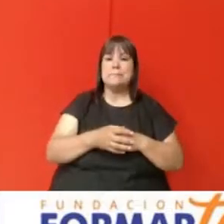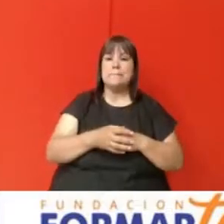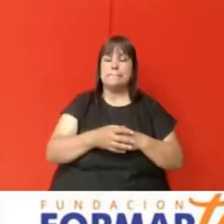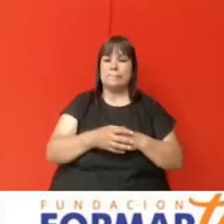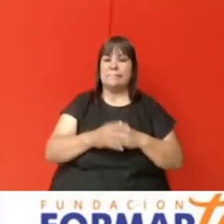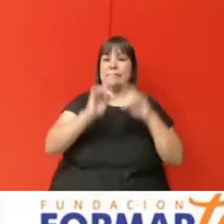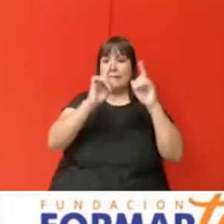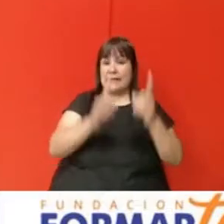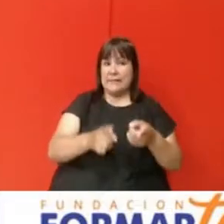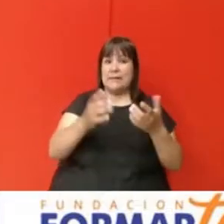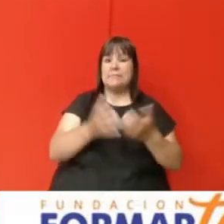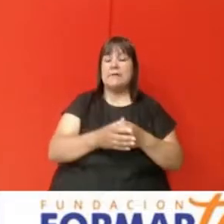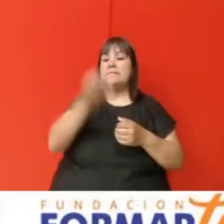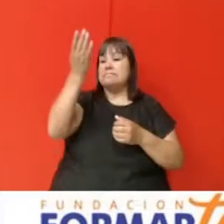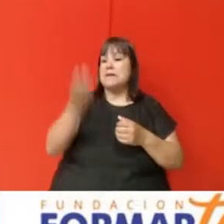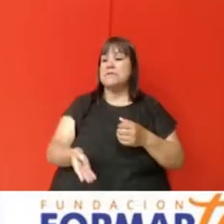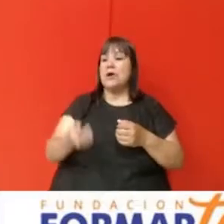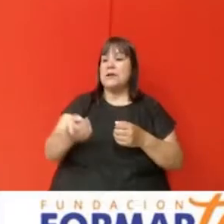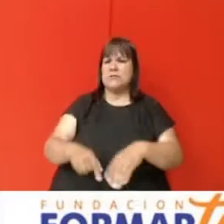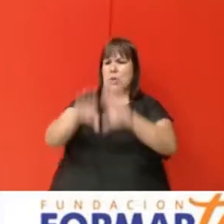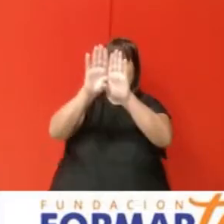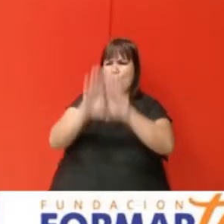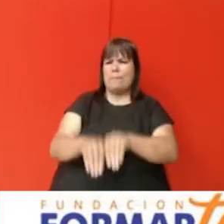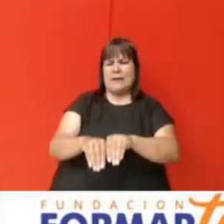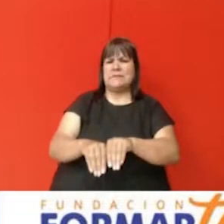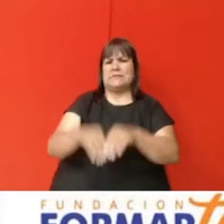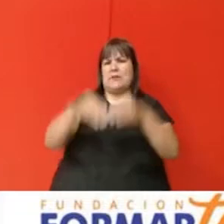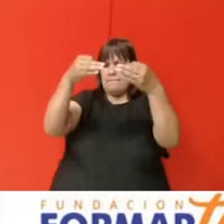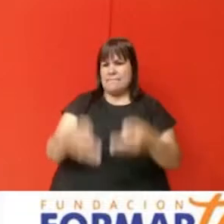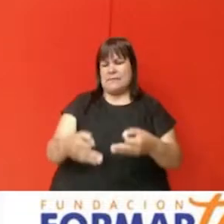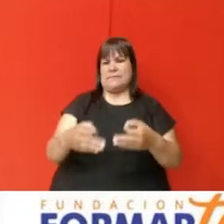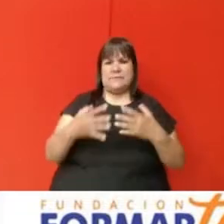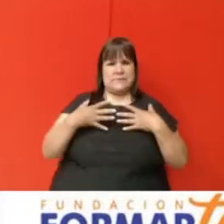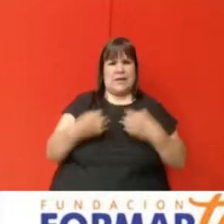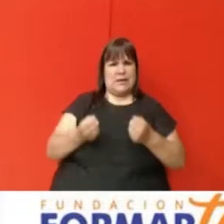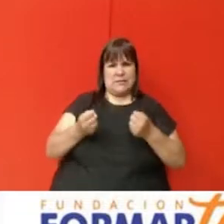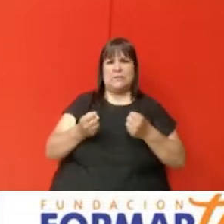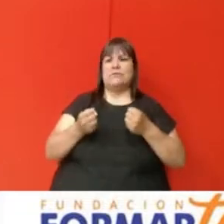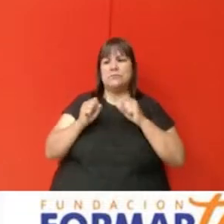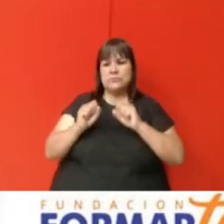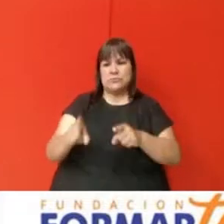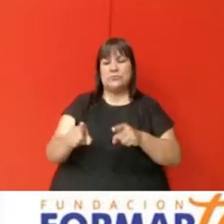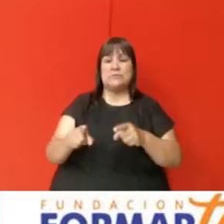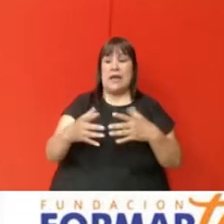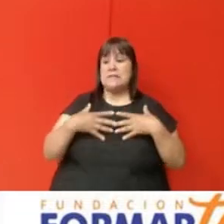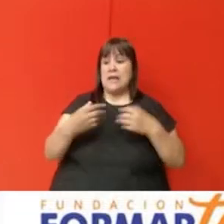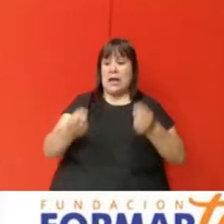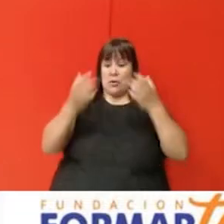Bienestar integral, hablamos de lo holístico de la persona, ¿no? Cuidado holístico, decimos.